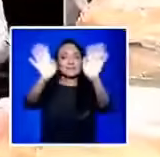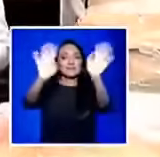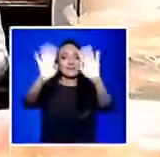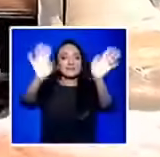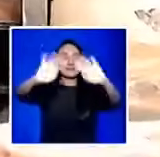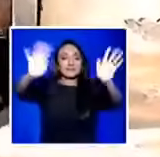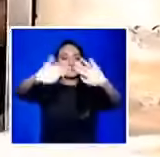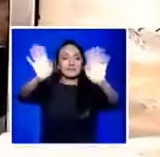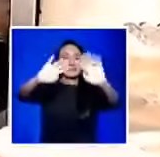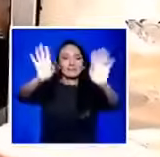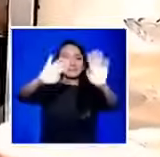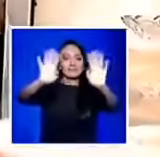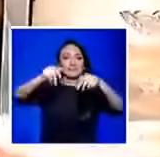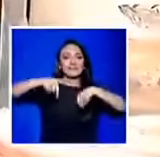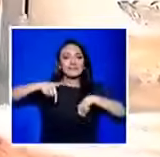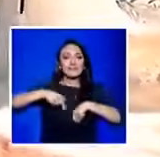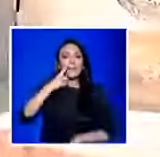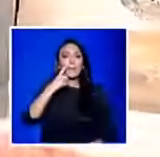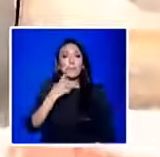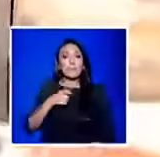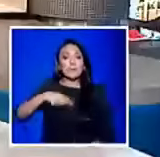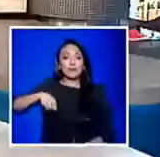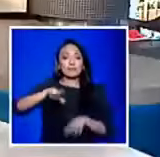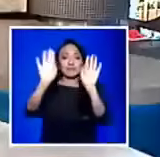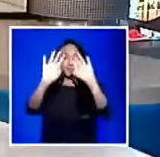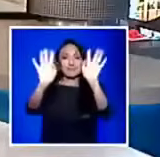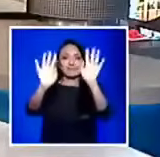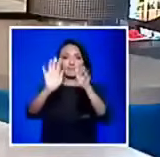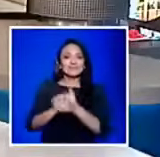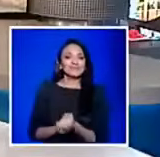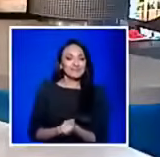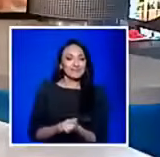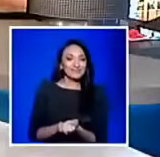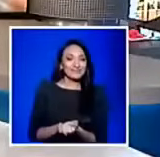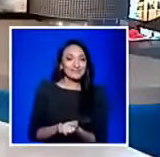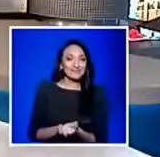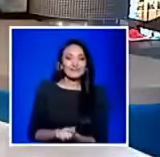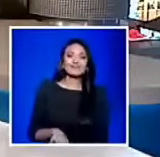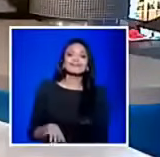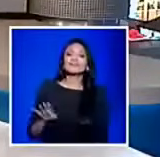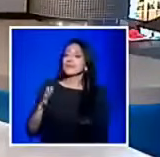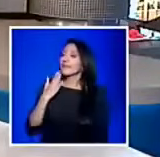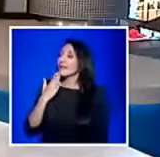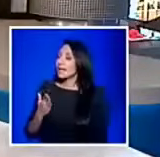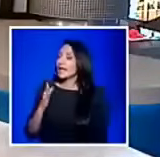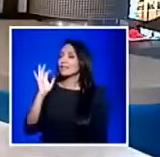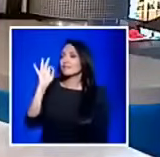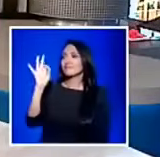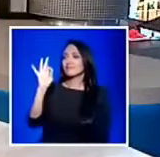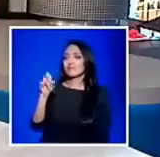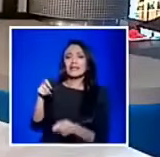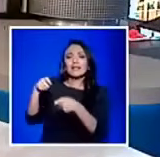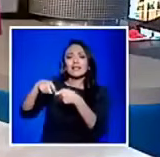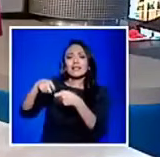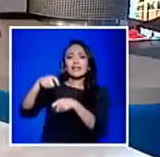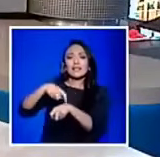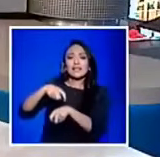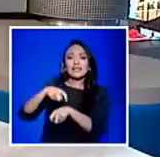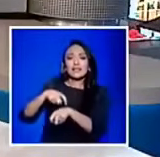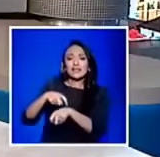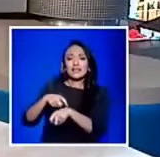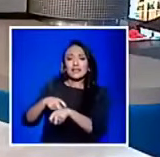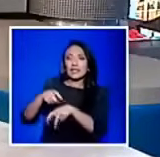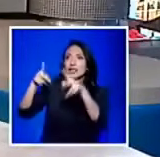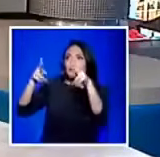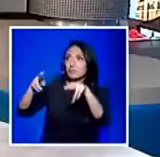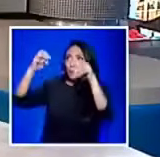favor, saludamos desde el pan artesanal de la Gran Venecia. Muy buenos días. Qué delicia y qué lindo que hayan alcanzado y tenido tiempo, sobre todo antes de que se les vaya la